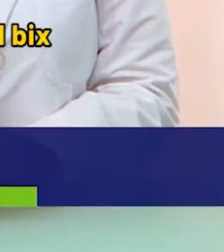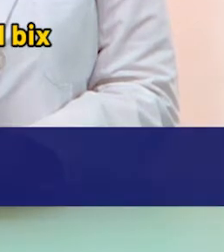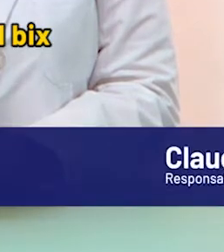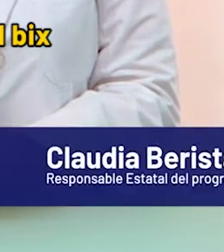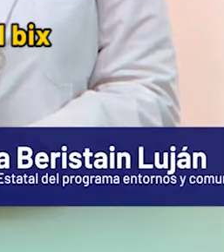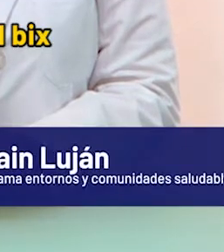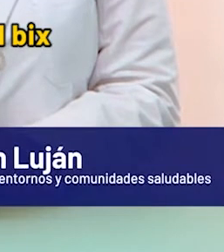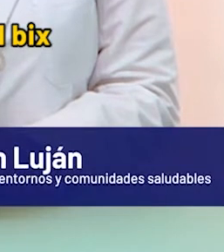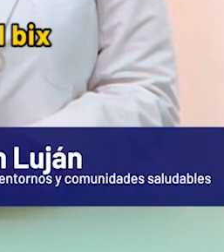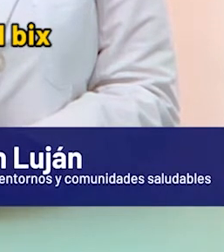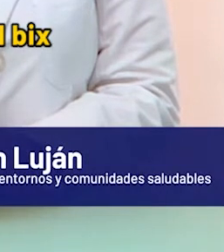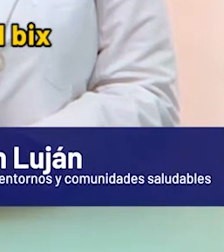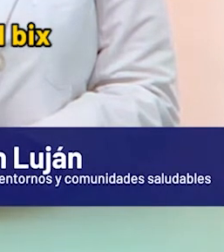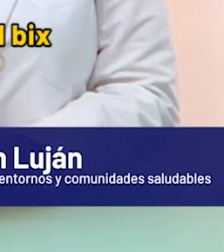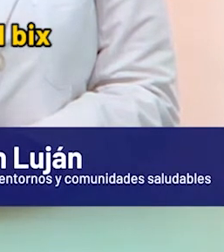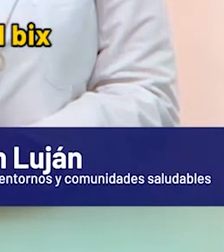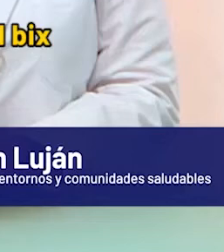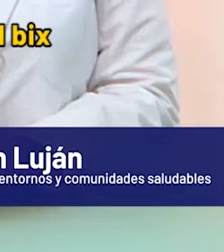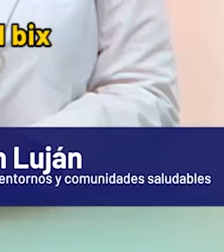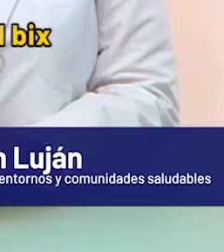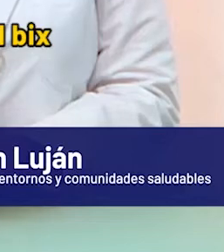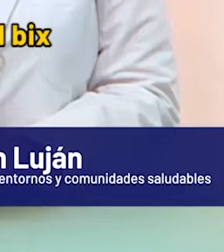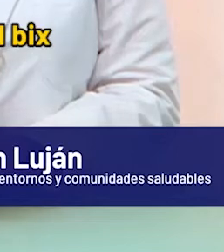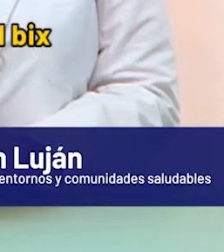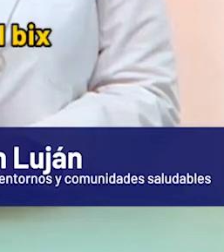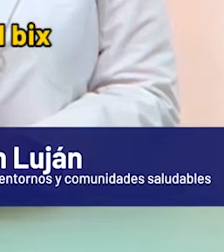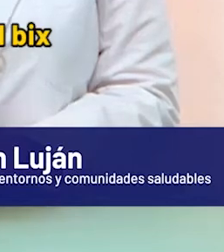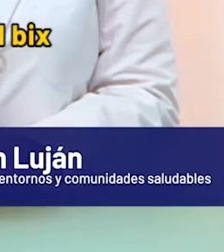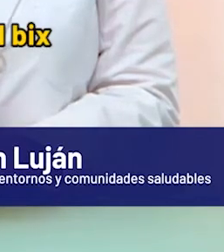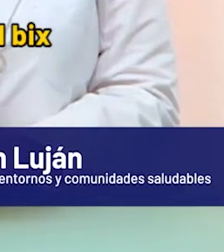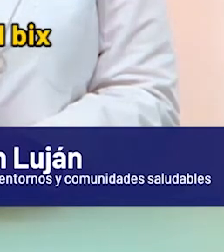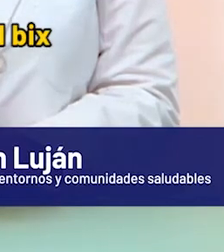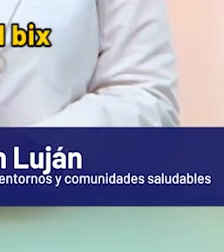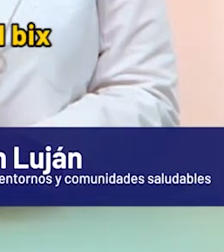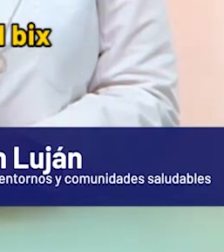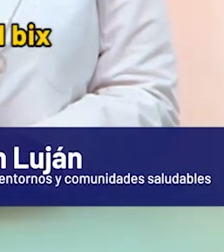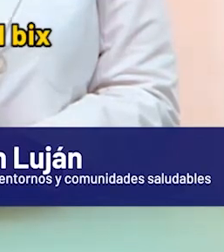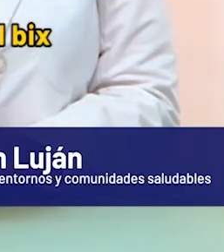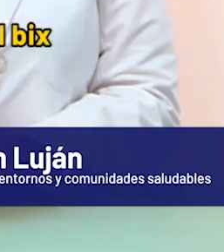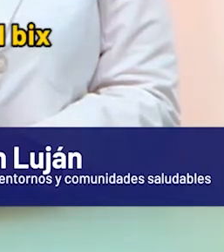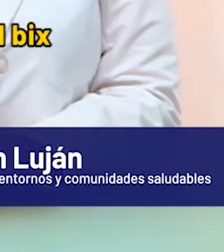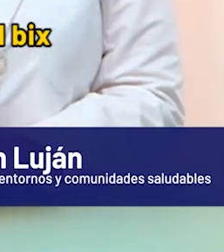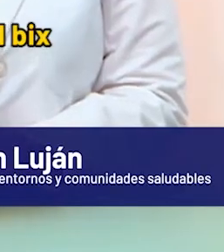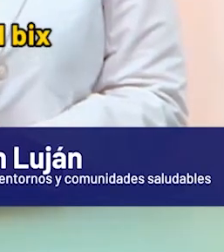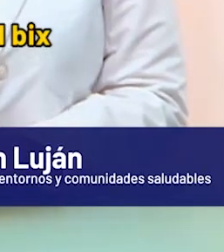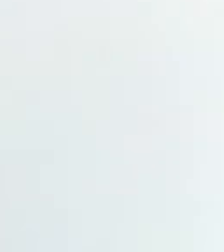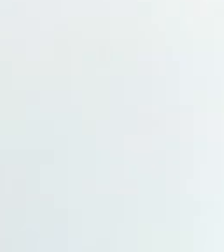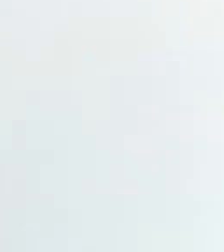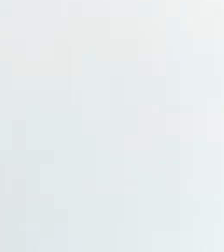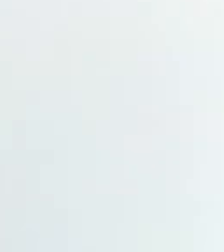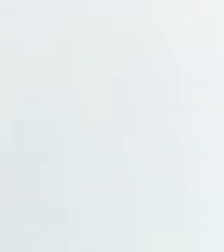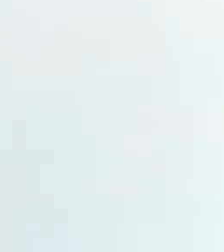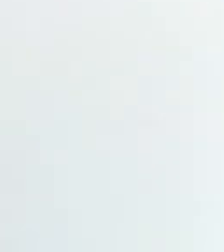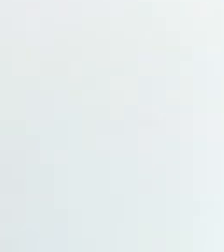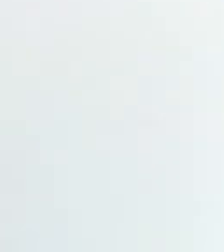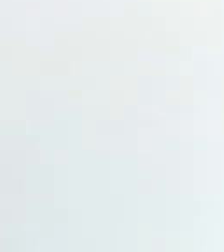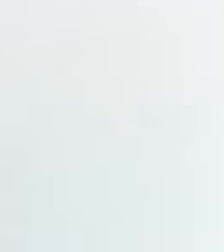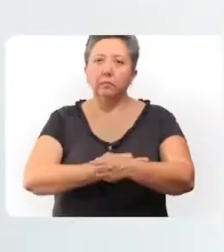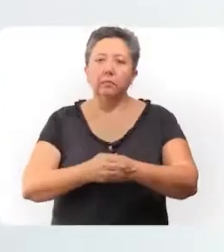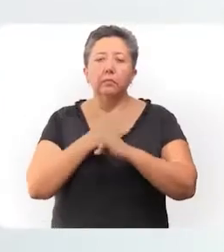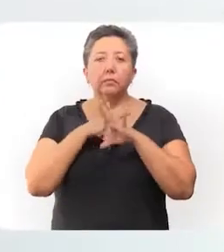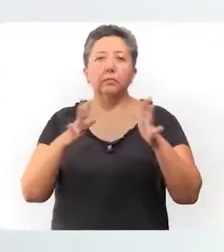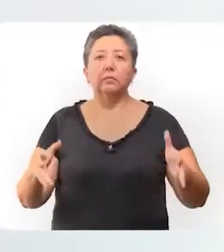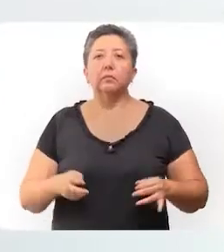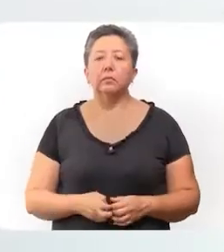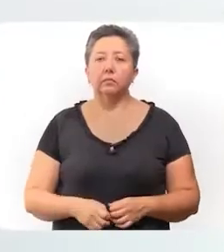Buenas tardes. A continuación nos permitimos dar el parte médico relacionado con el coronavirus en el estado de Yucatán. Doctora Claudia. Gracias, doctor. Buenas tardes. Este es